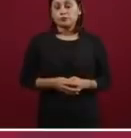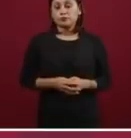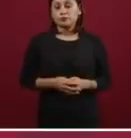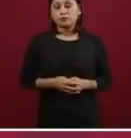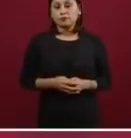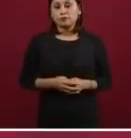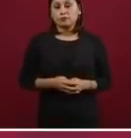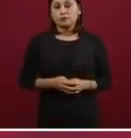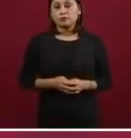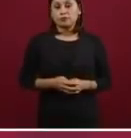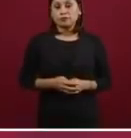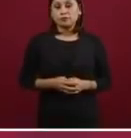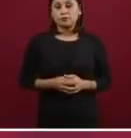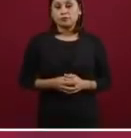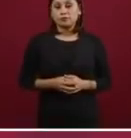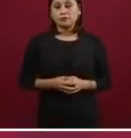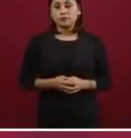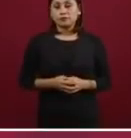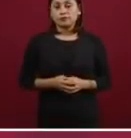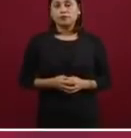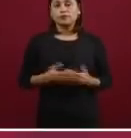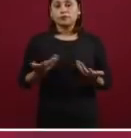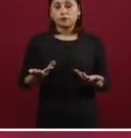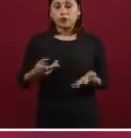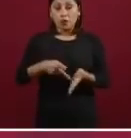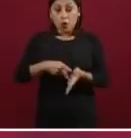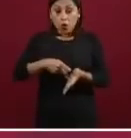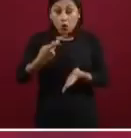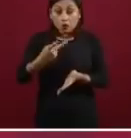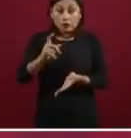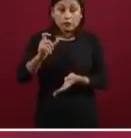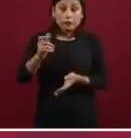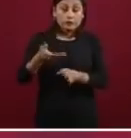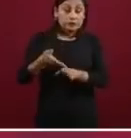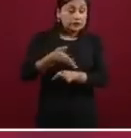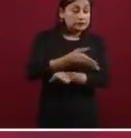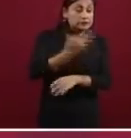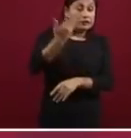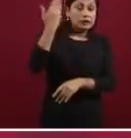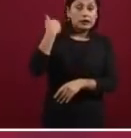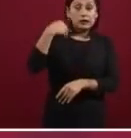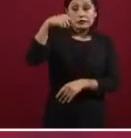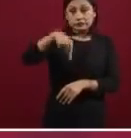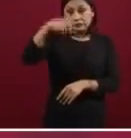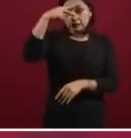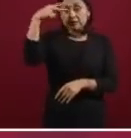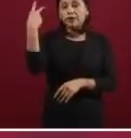lo que pasaba en méxico que empresas extranjeras